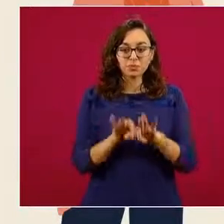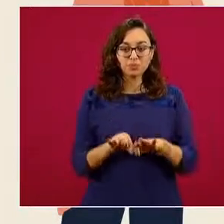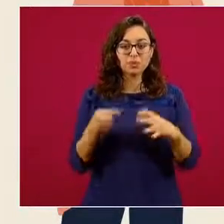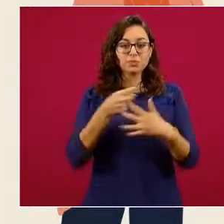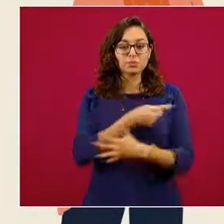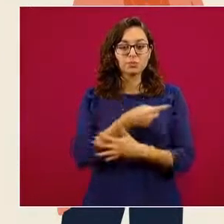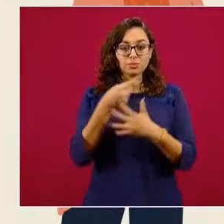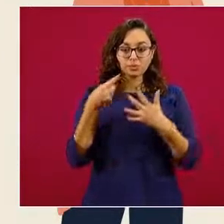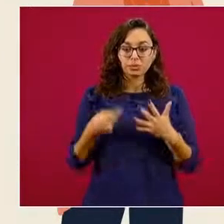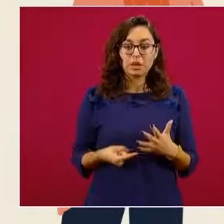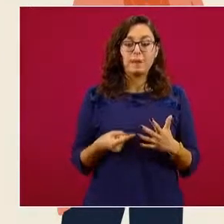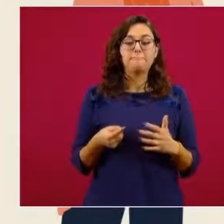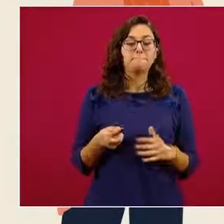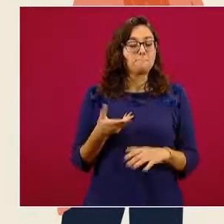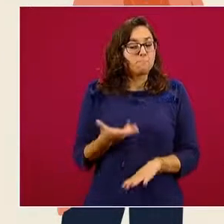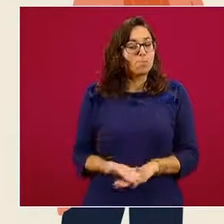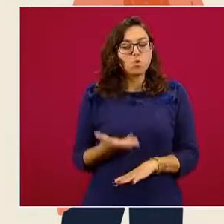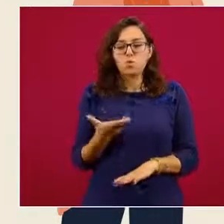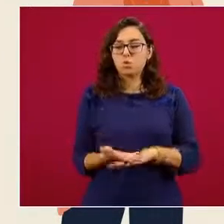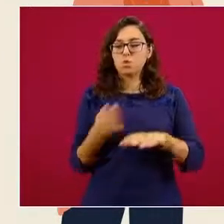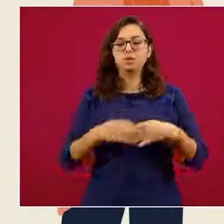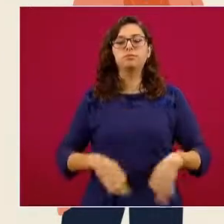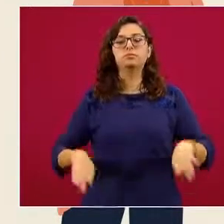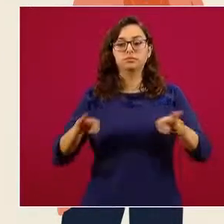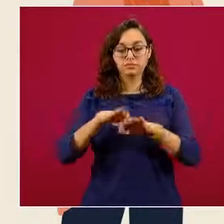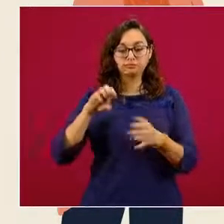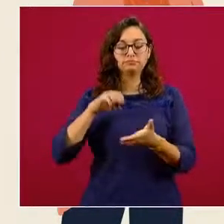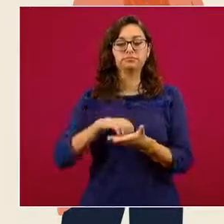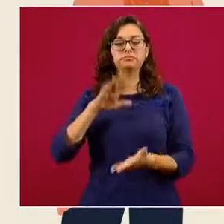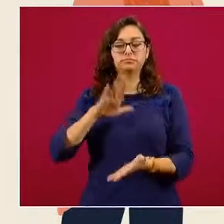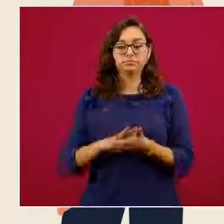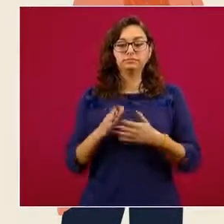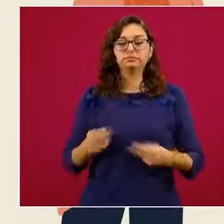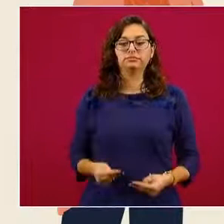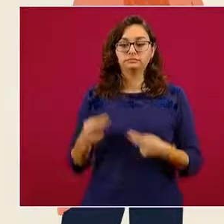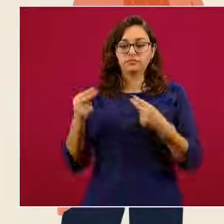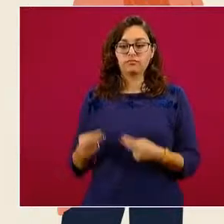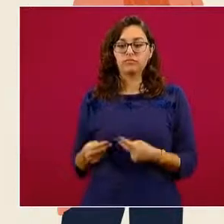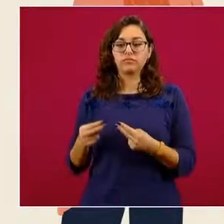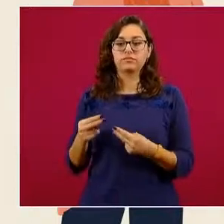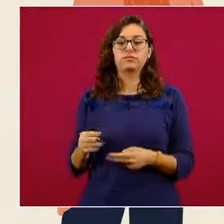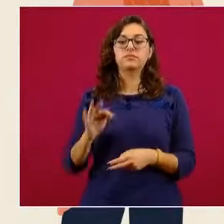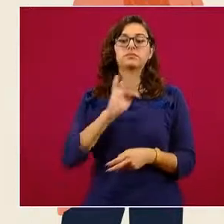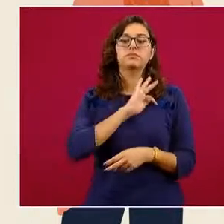los que son realmente indispensables para que una cita de negocios pueda tener,